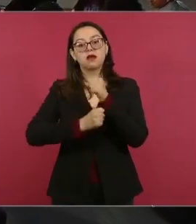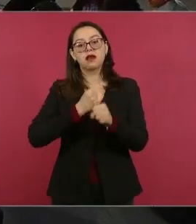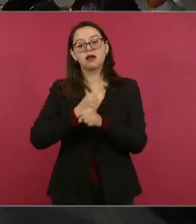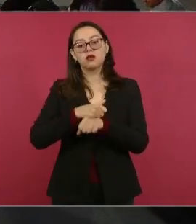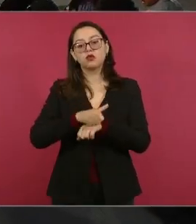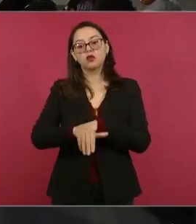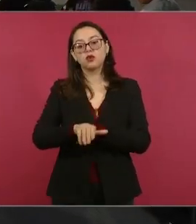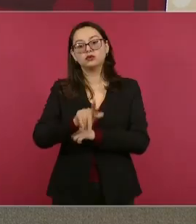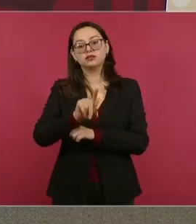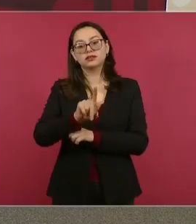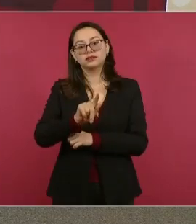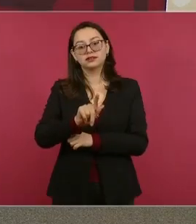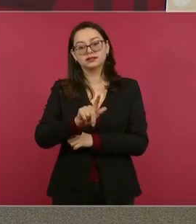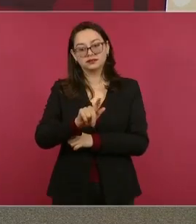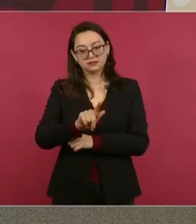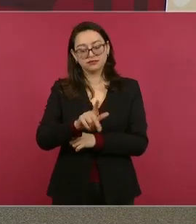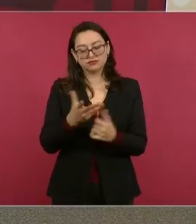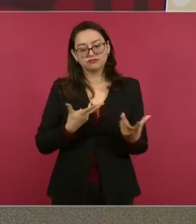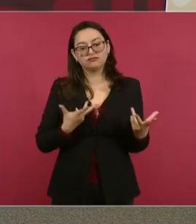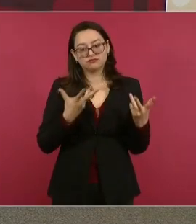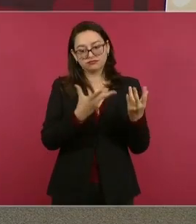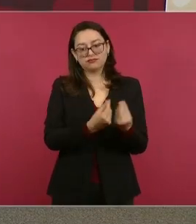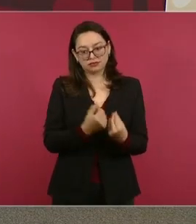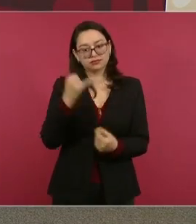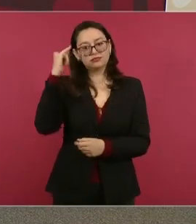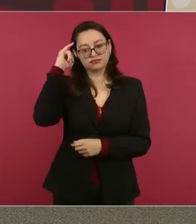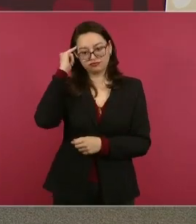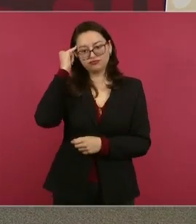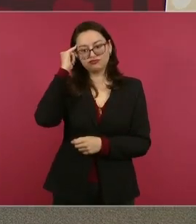para estar con